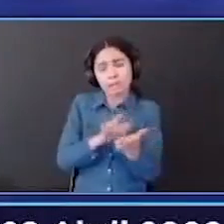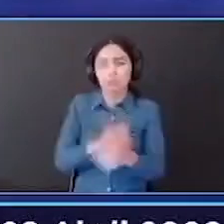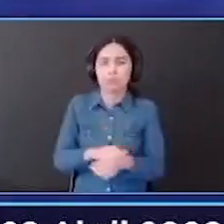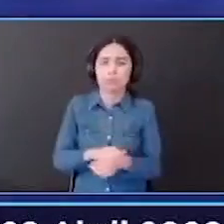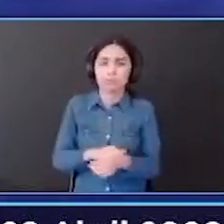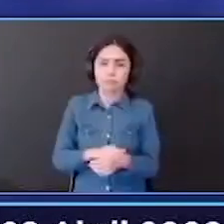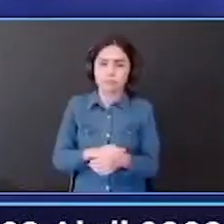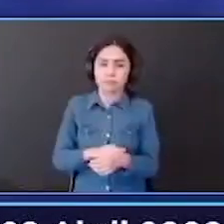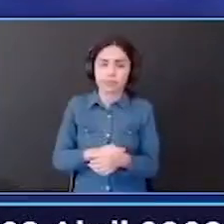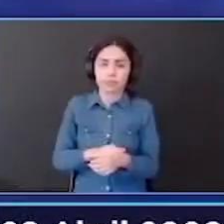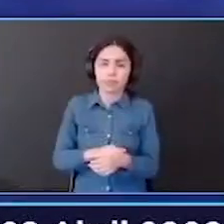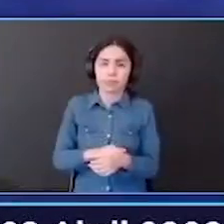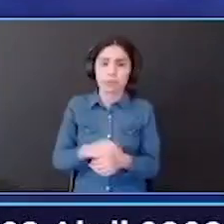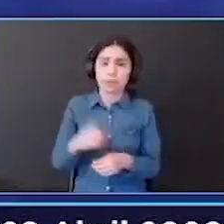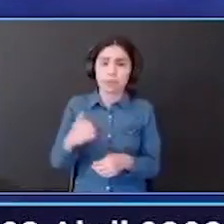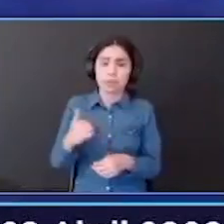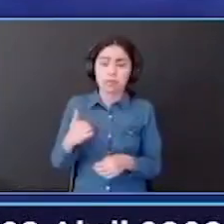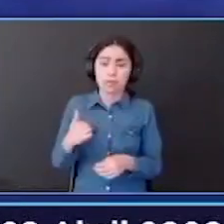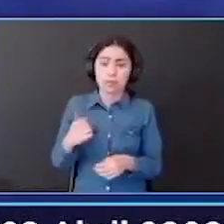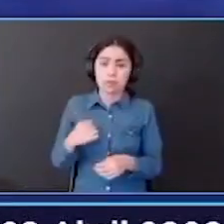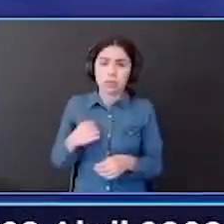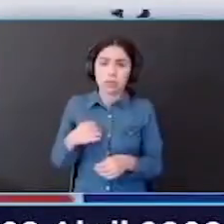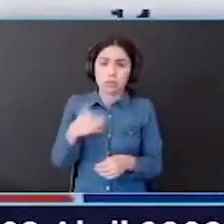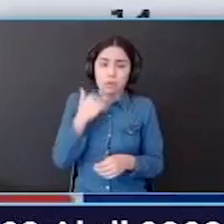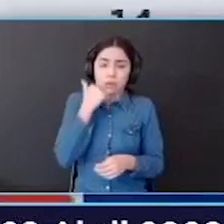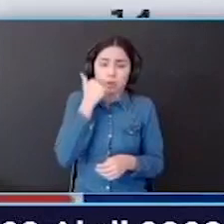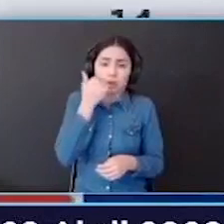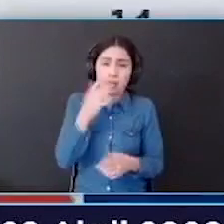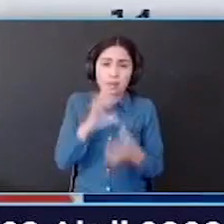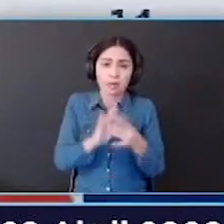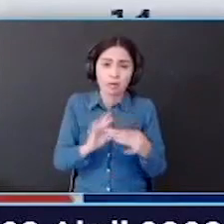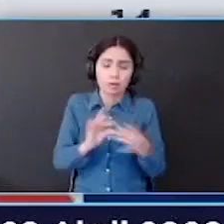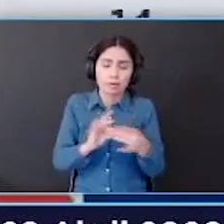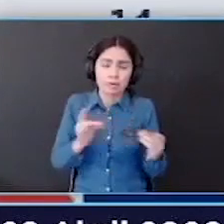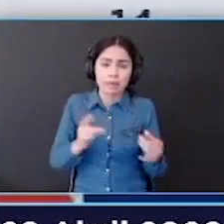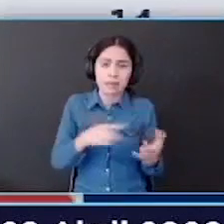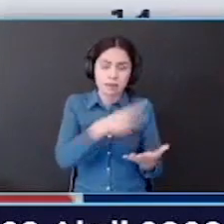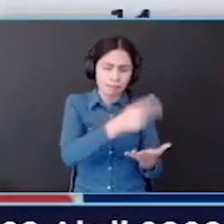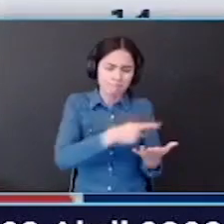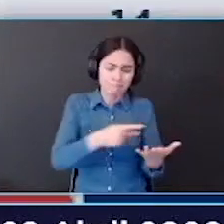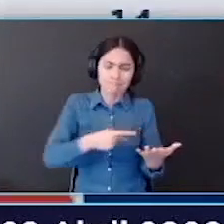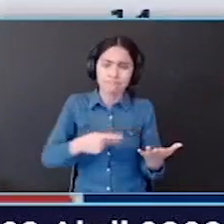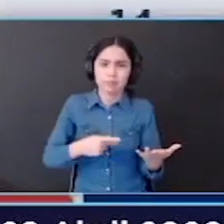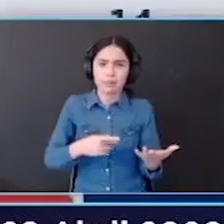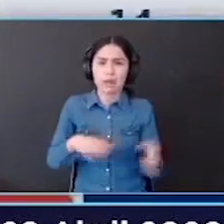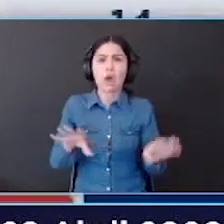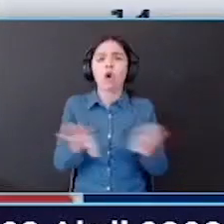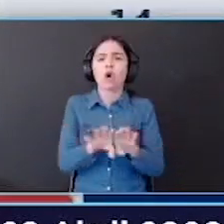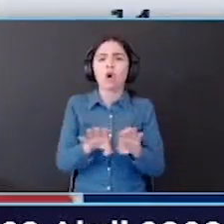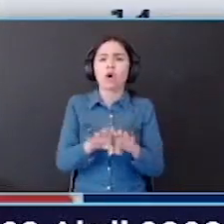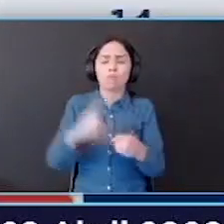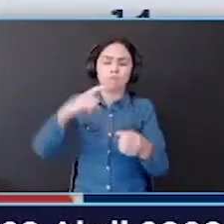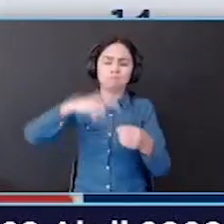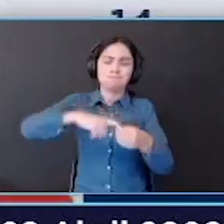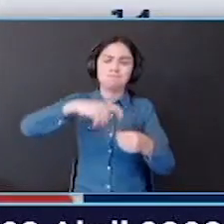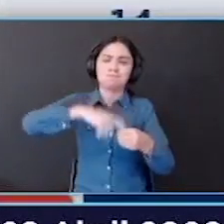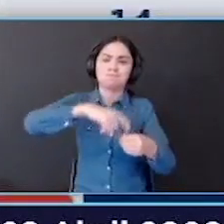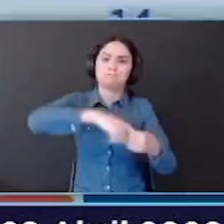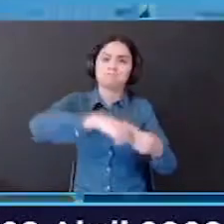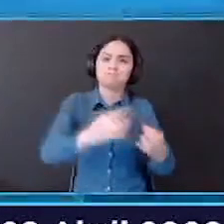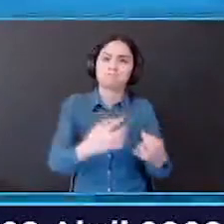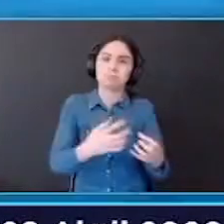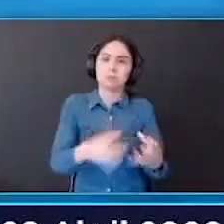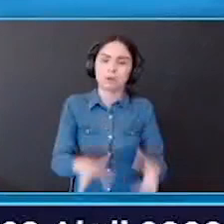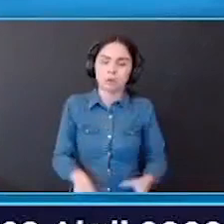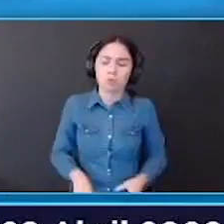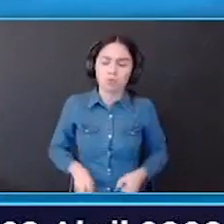ha sido el programa el día de hoy, cómo se van concatenando, sumando y fortaleciendo